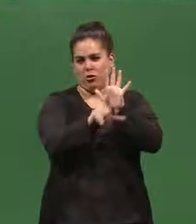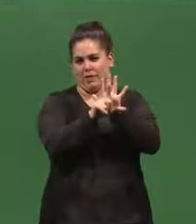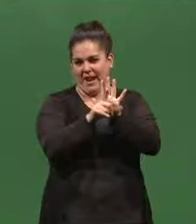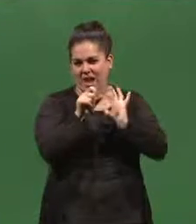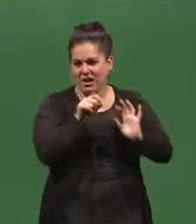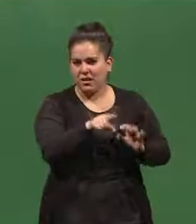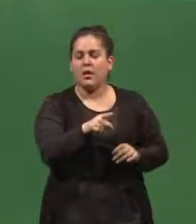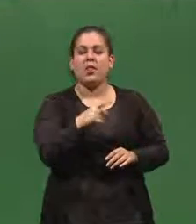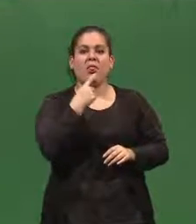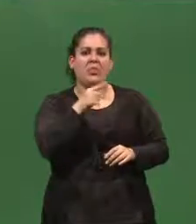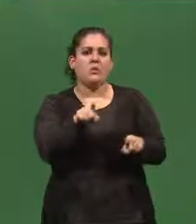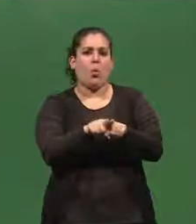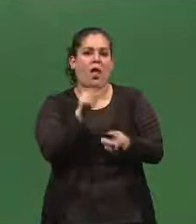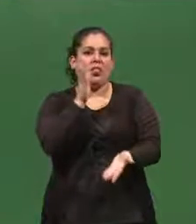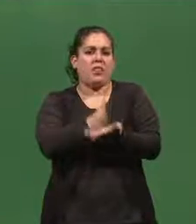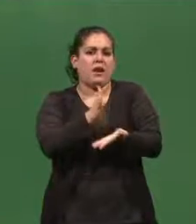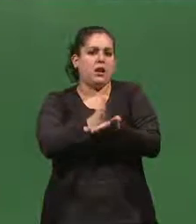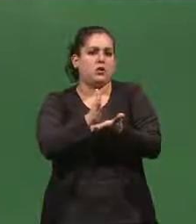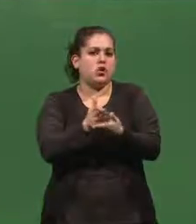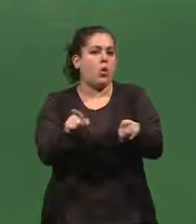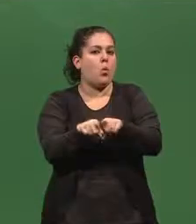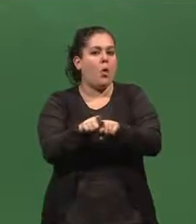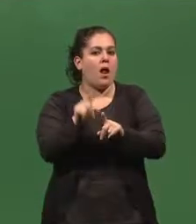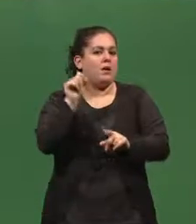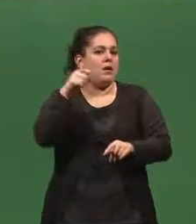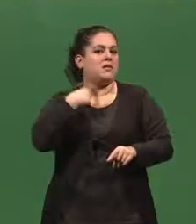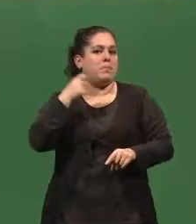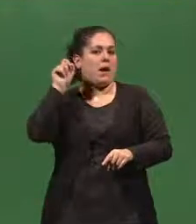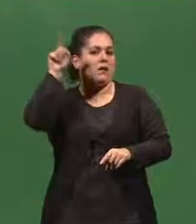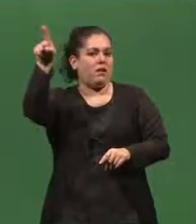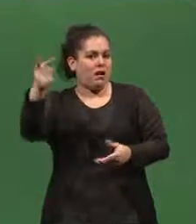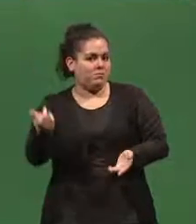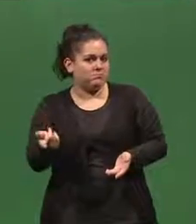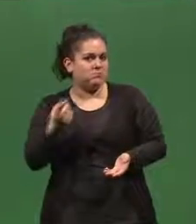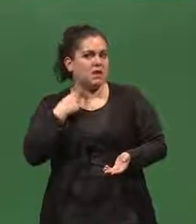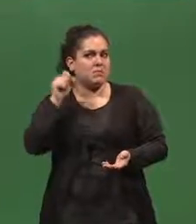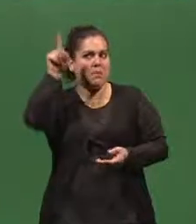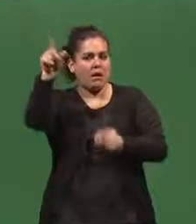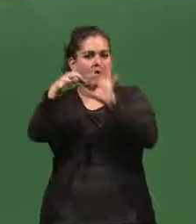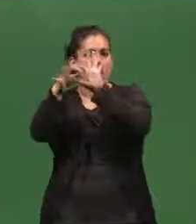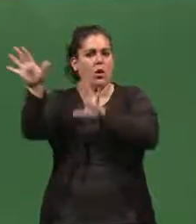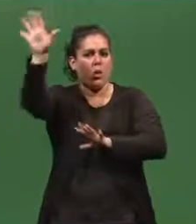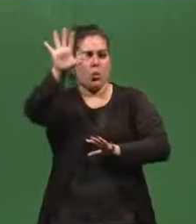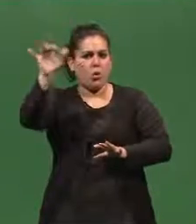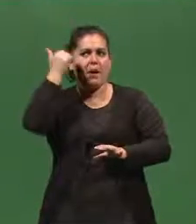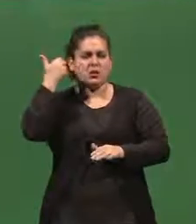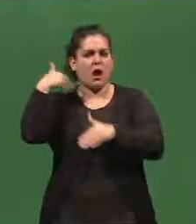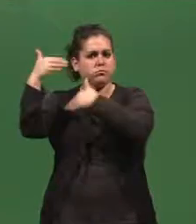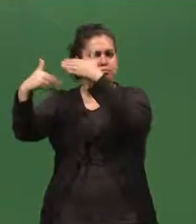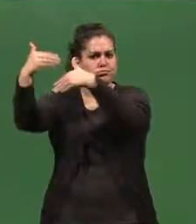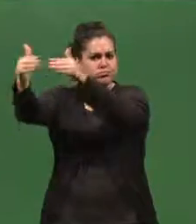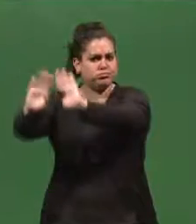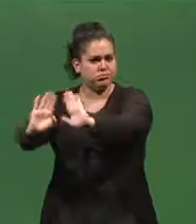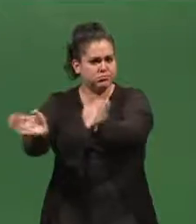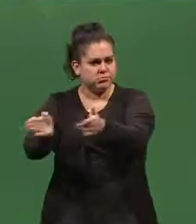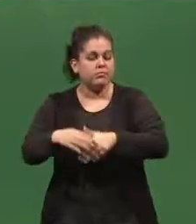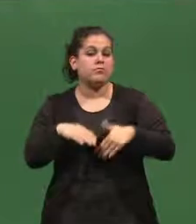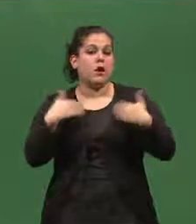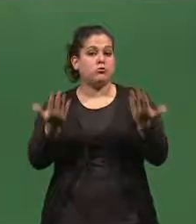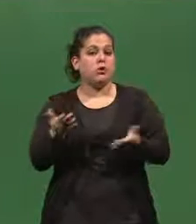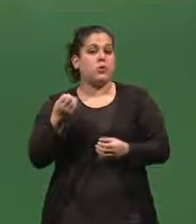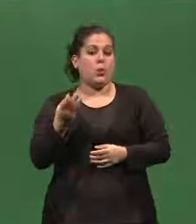en el Código Procesal Penal donde uno realmente puede estar muy agraviado por una pena que realmente no le correspondía. Y bueno, el espíritu de esta ley, de